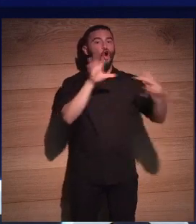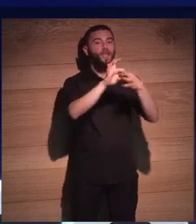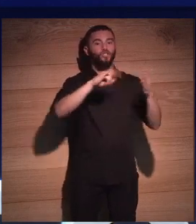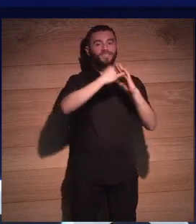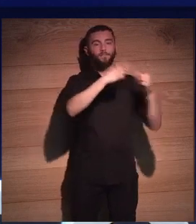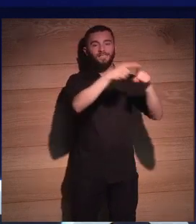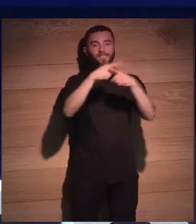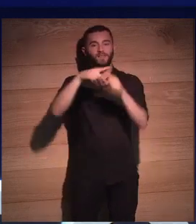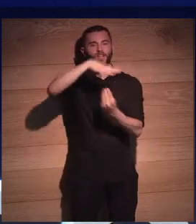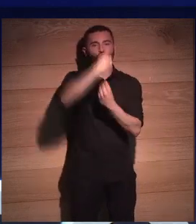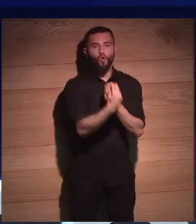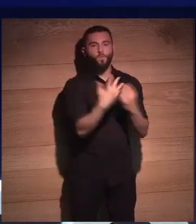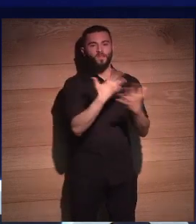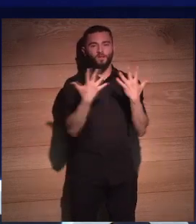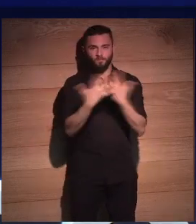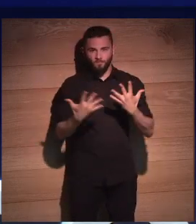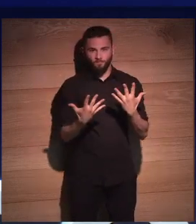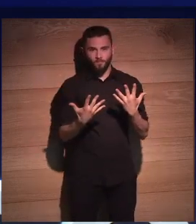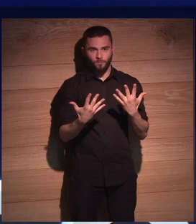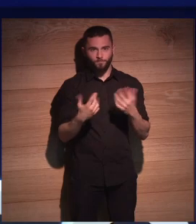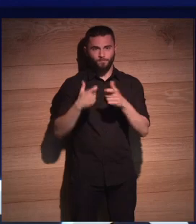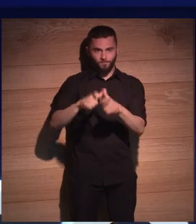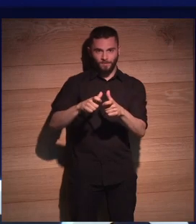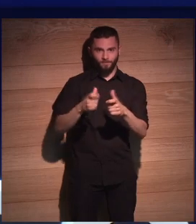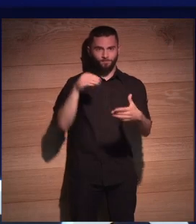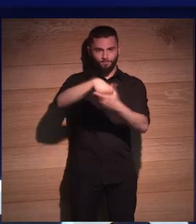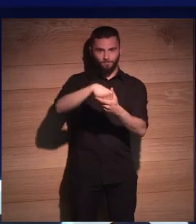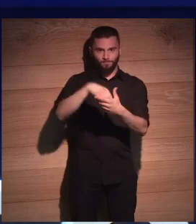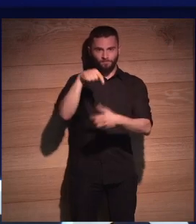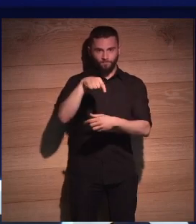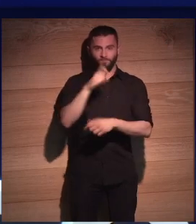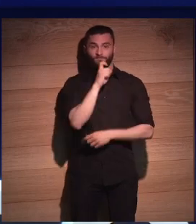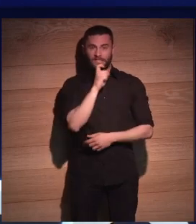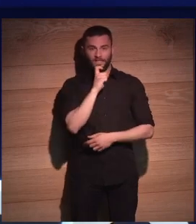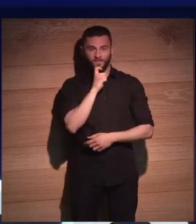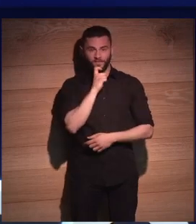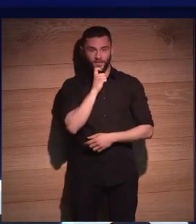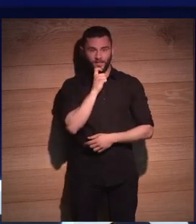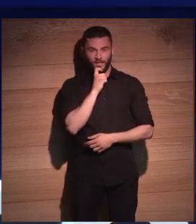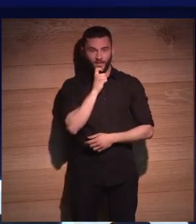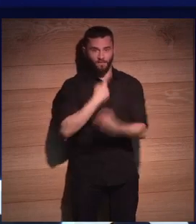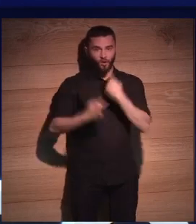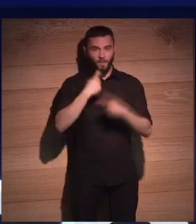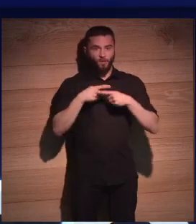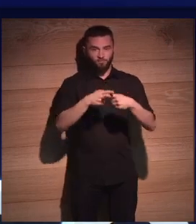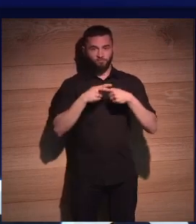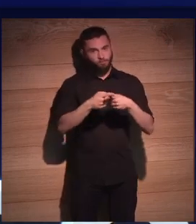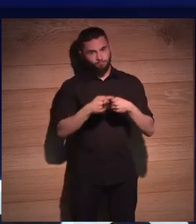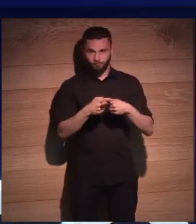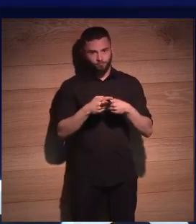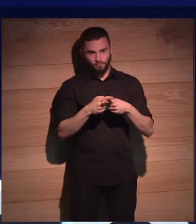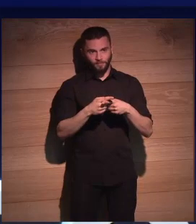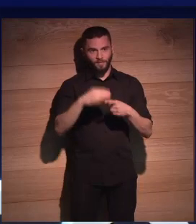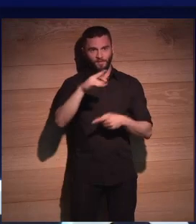de documentación interdepartamentales. Era muy complicado compartir información a través de todo el